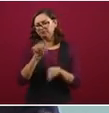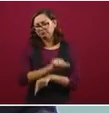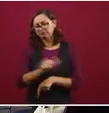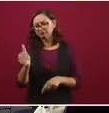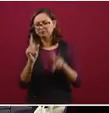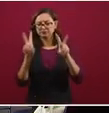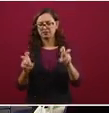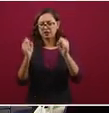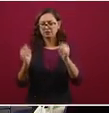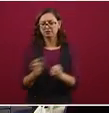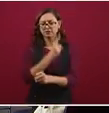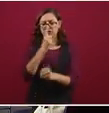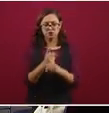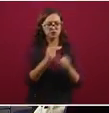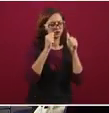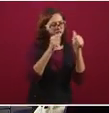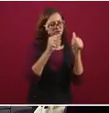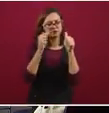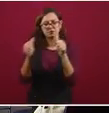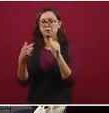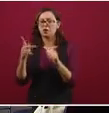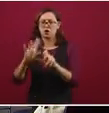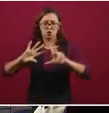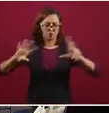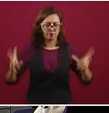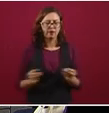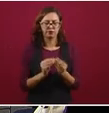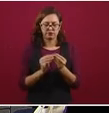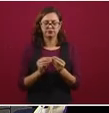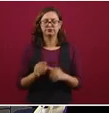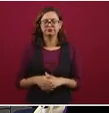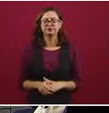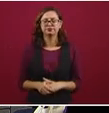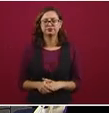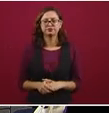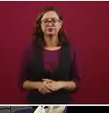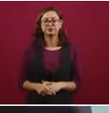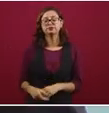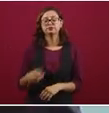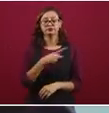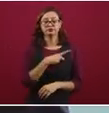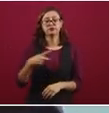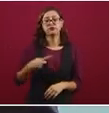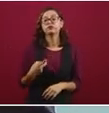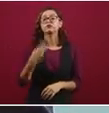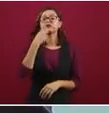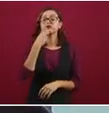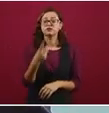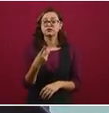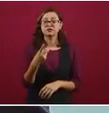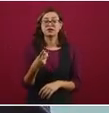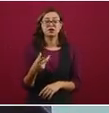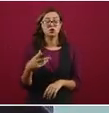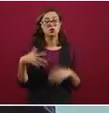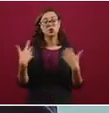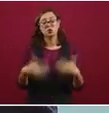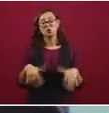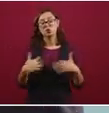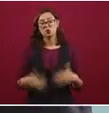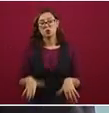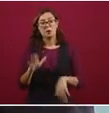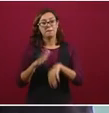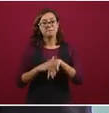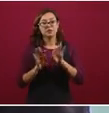pero ese es el número total de efectivos. Debo destacar que a pesar de que es uno de los despliegues más importantes que ha